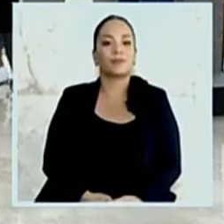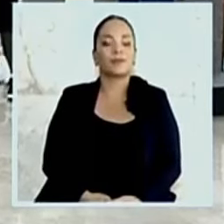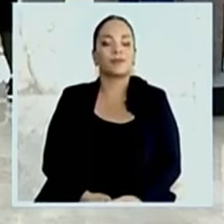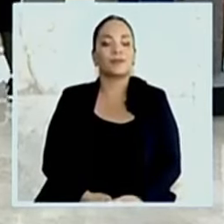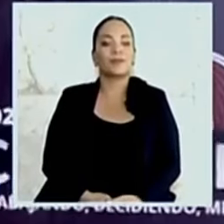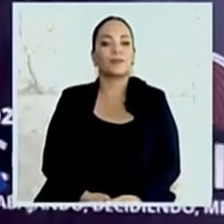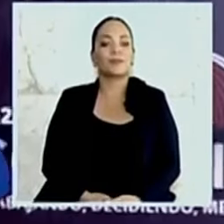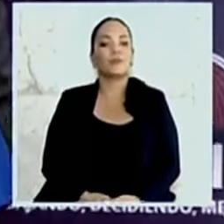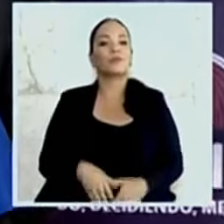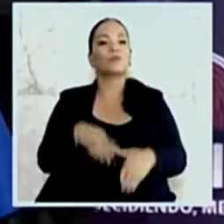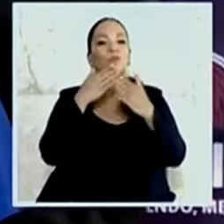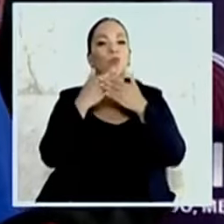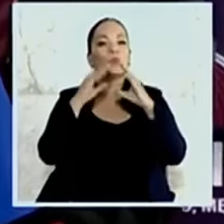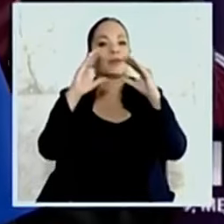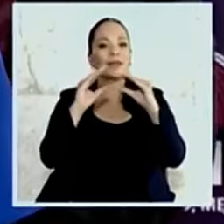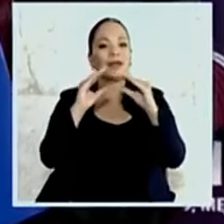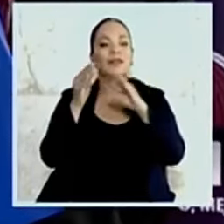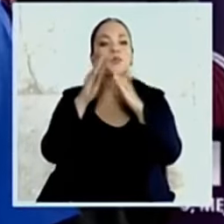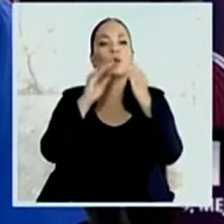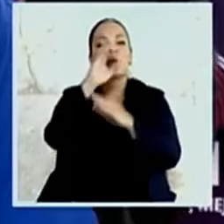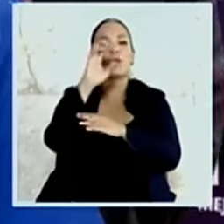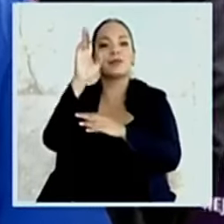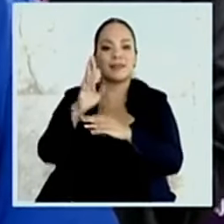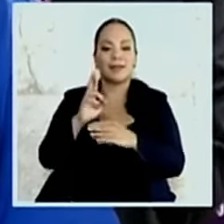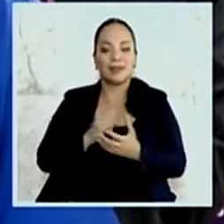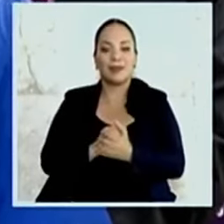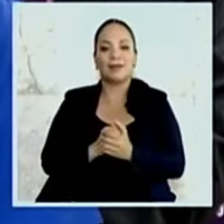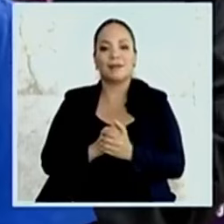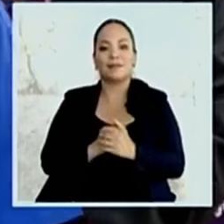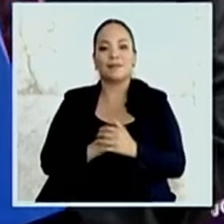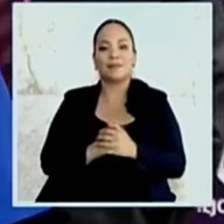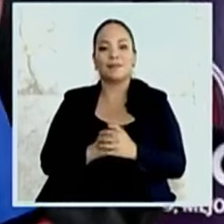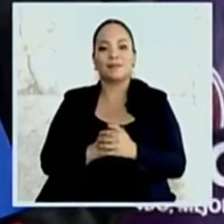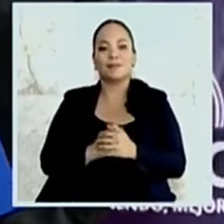palabras sobre este importante anuncio, como representante de la Cámara.